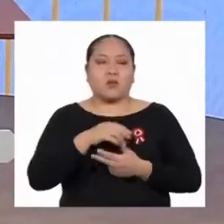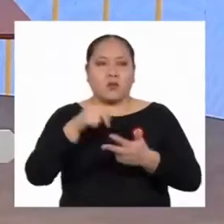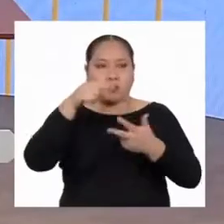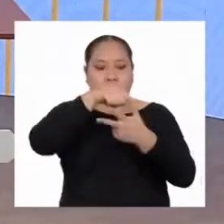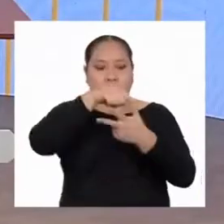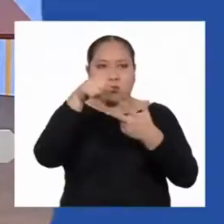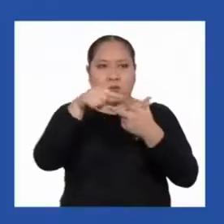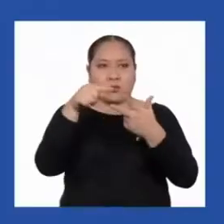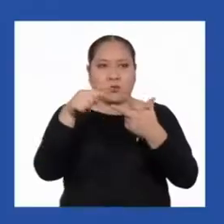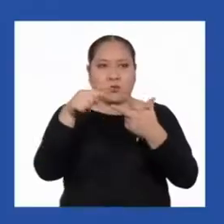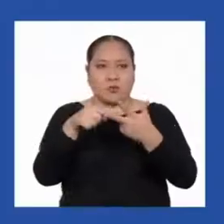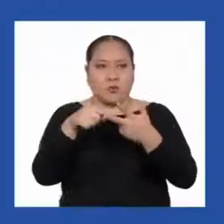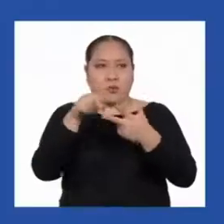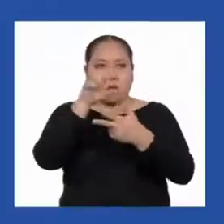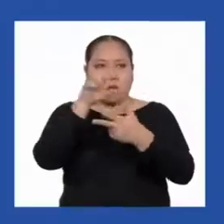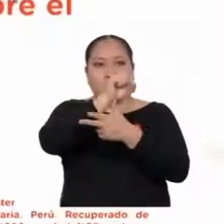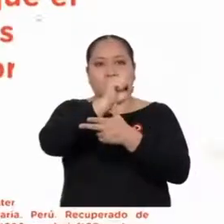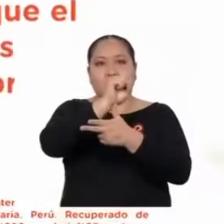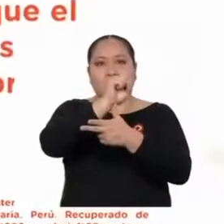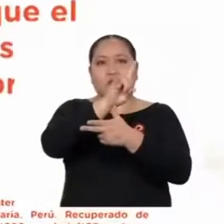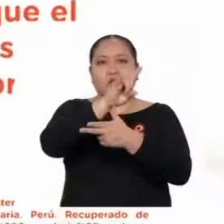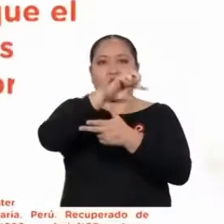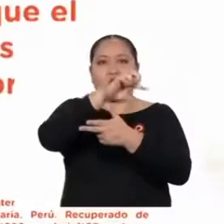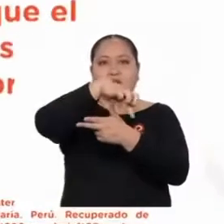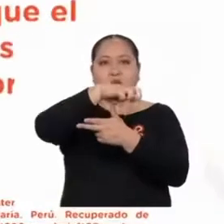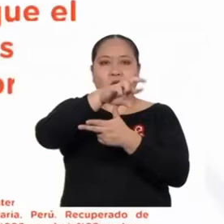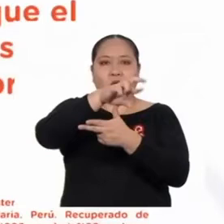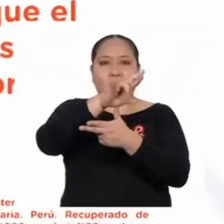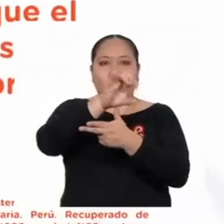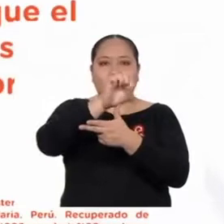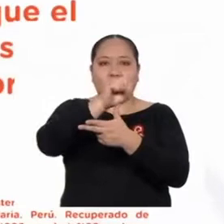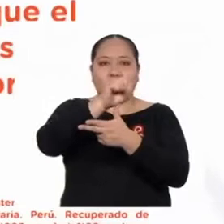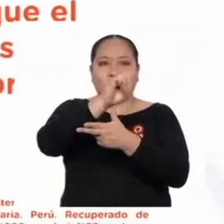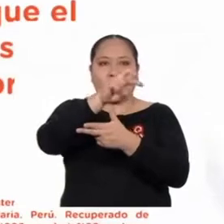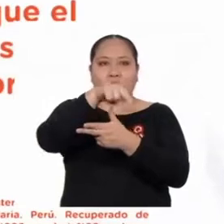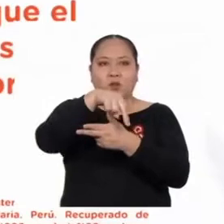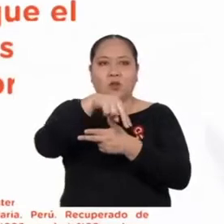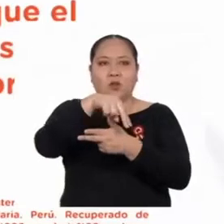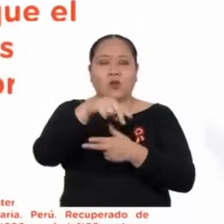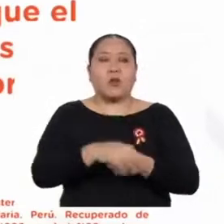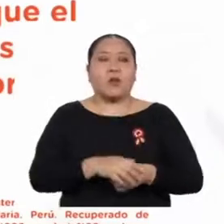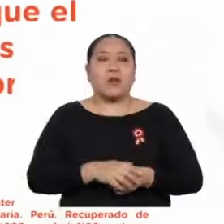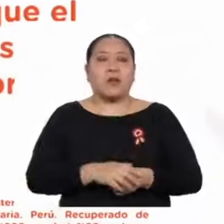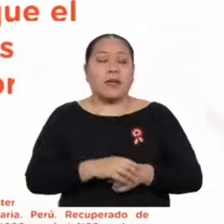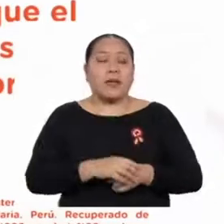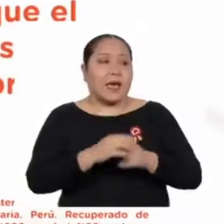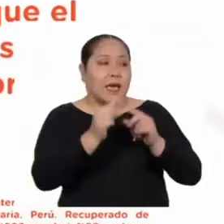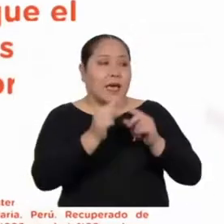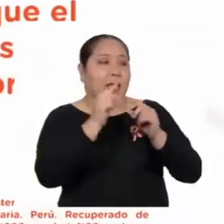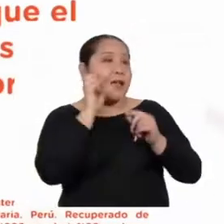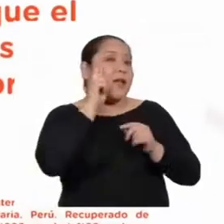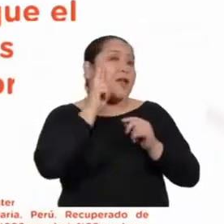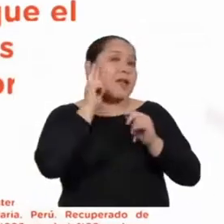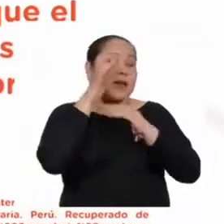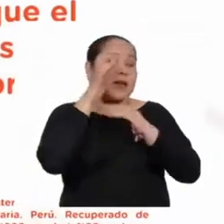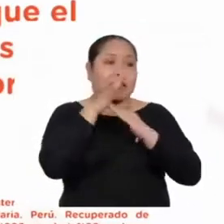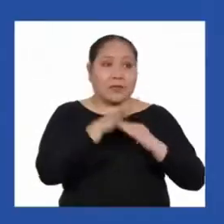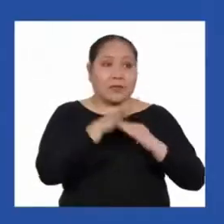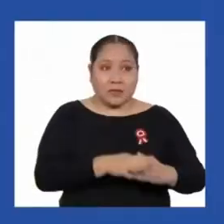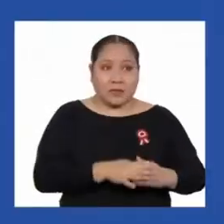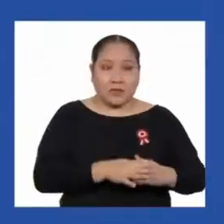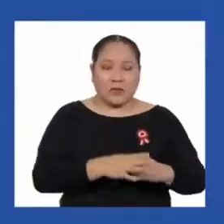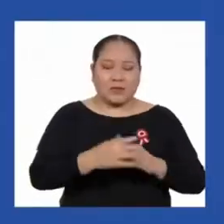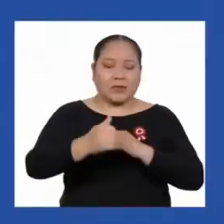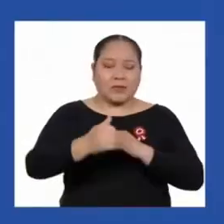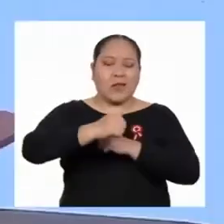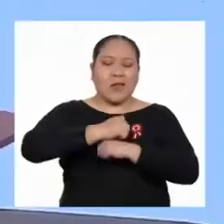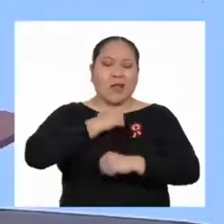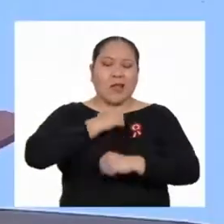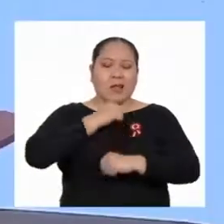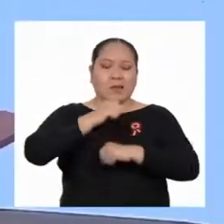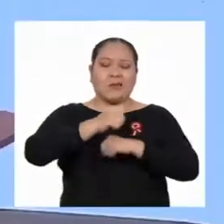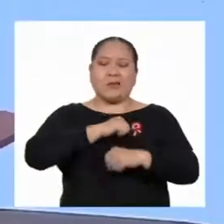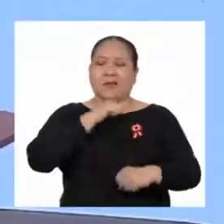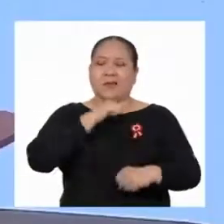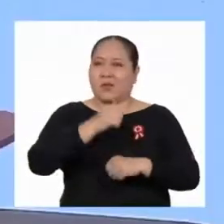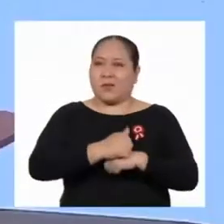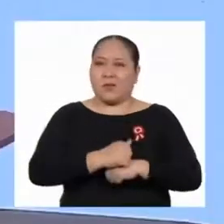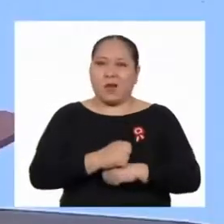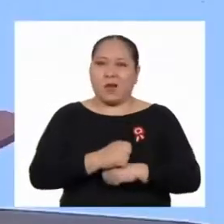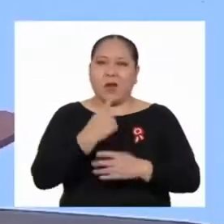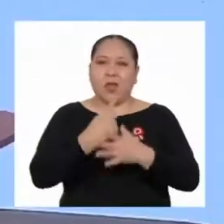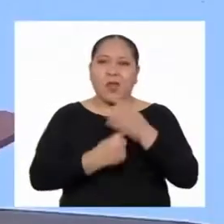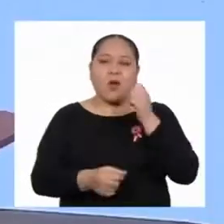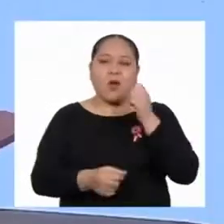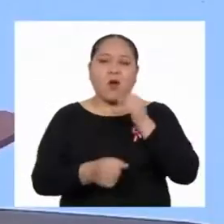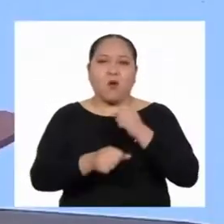la supresión. El racismo afecta la confianza en uno mismo. Enseña a no amarse. Todo lo